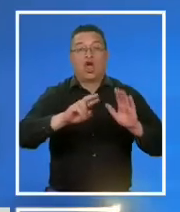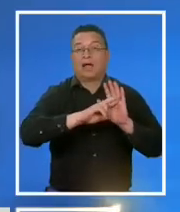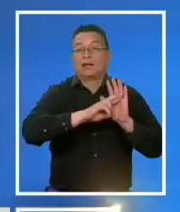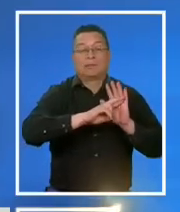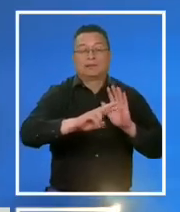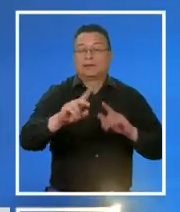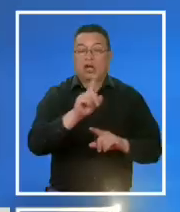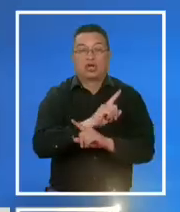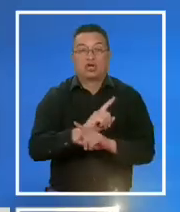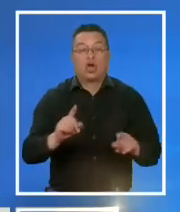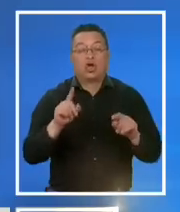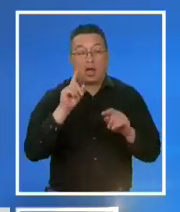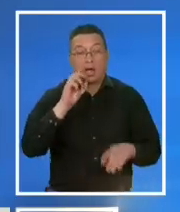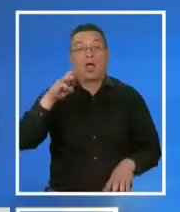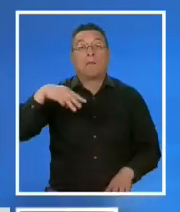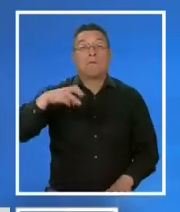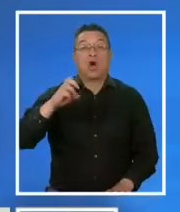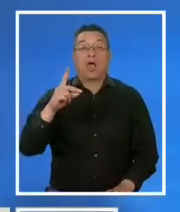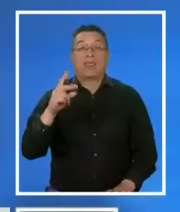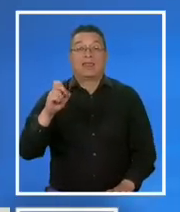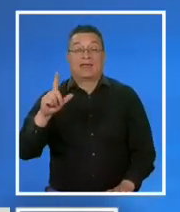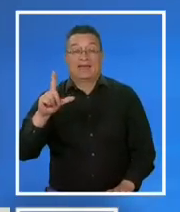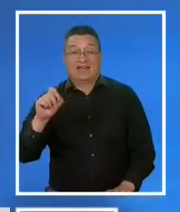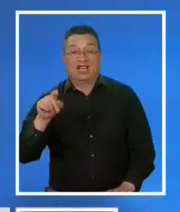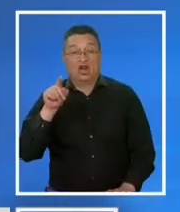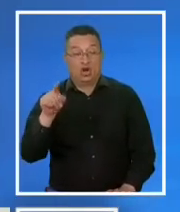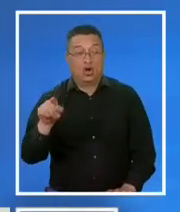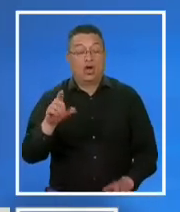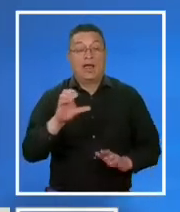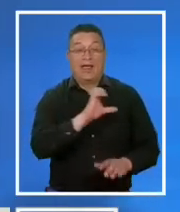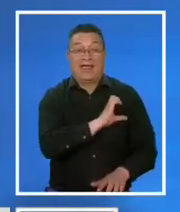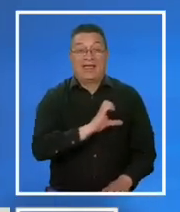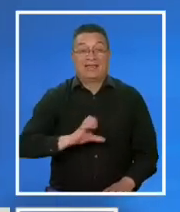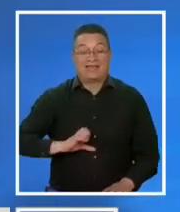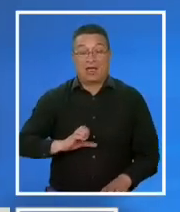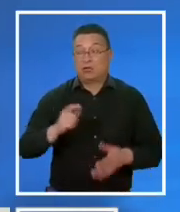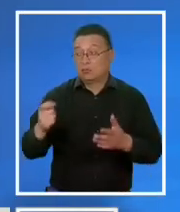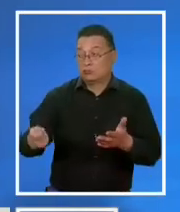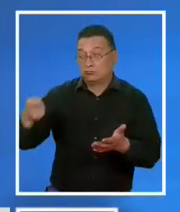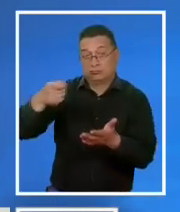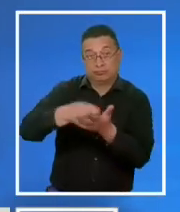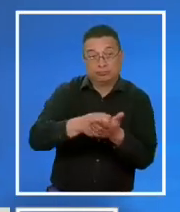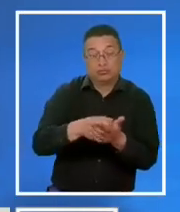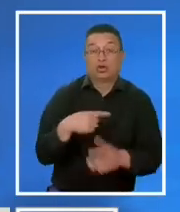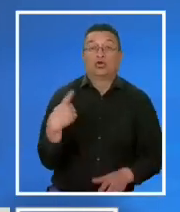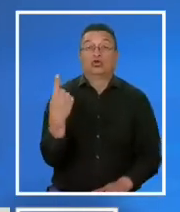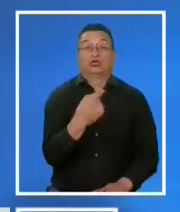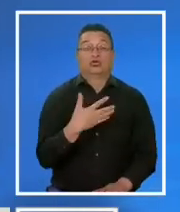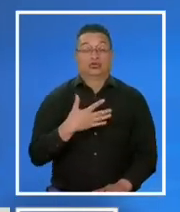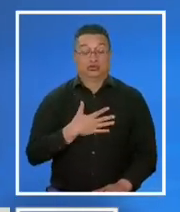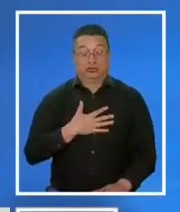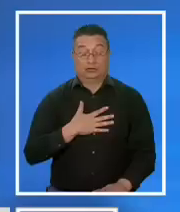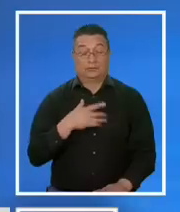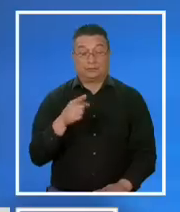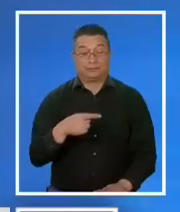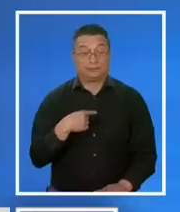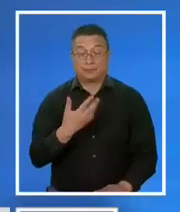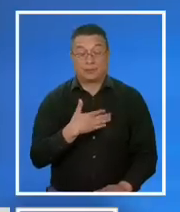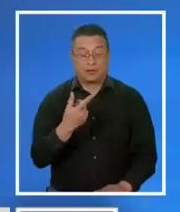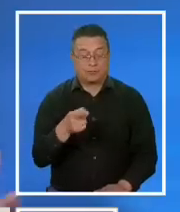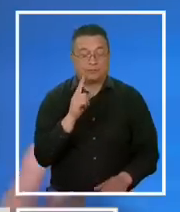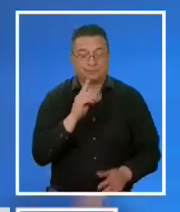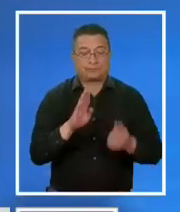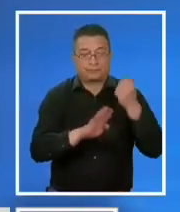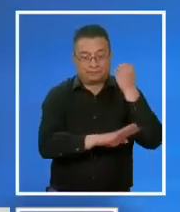y tiene un modelo Perdona el modelo del estado subsidiario que a nosotros y no solo a nosotros Porque en estas bases